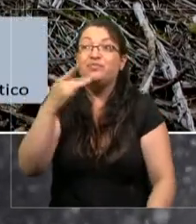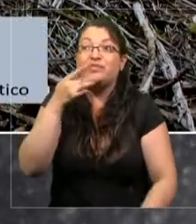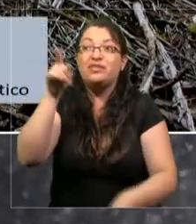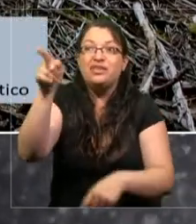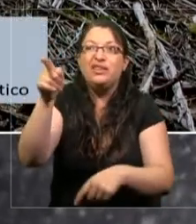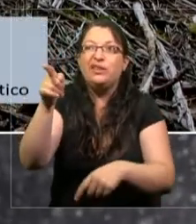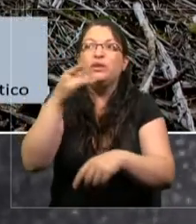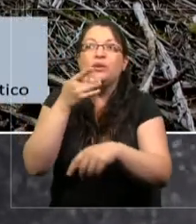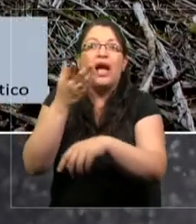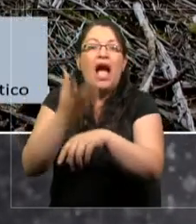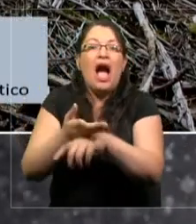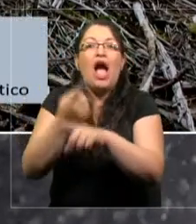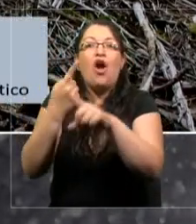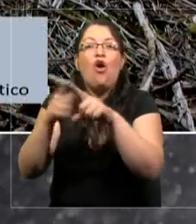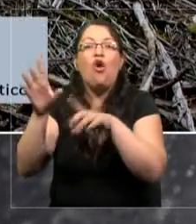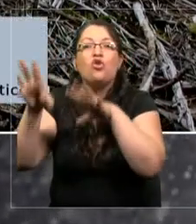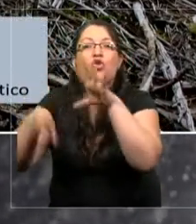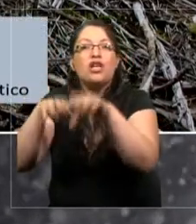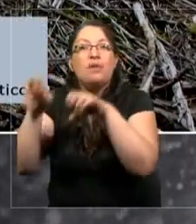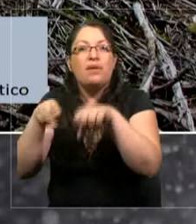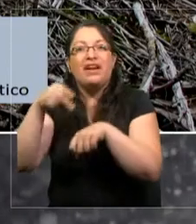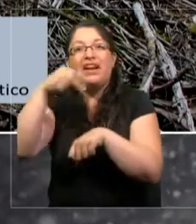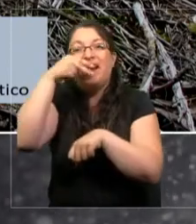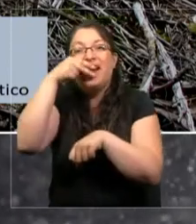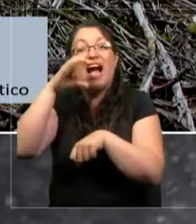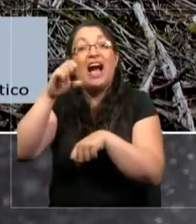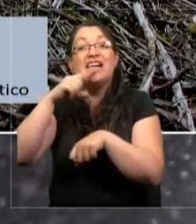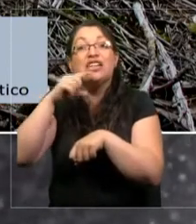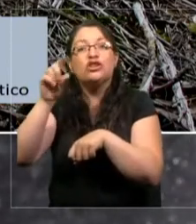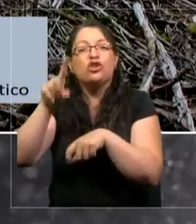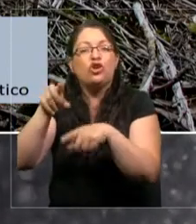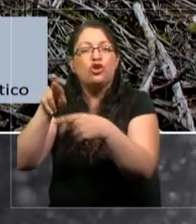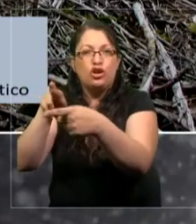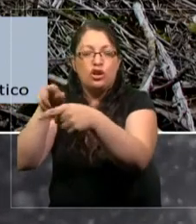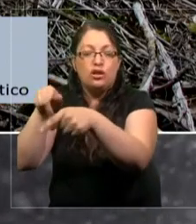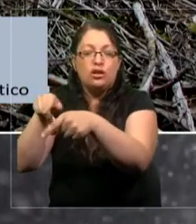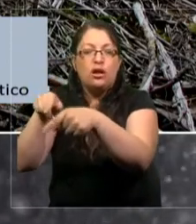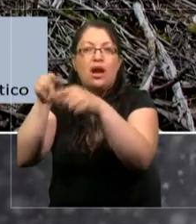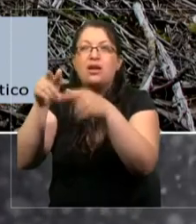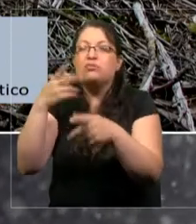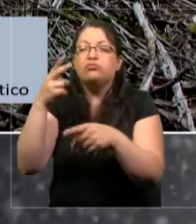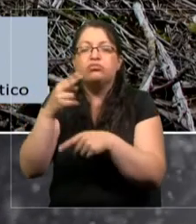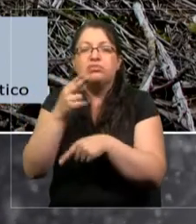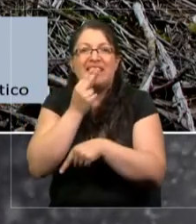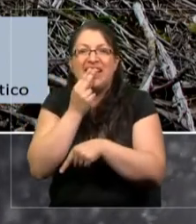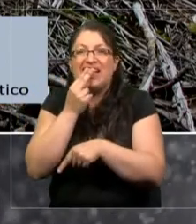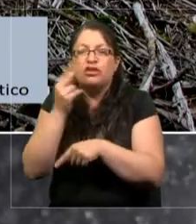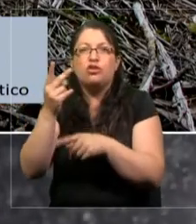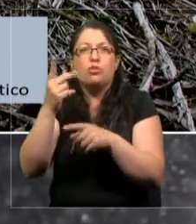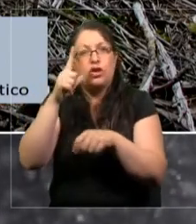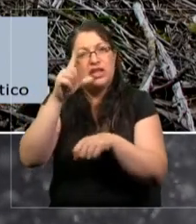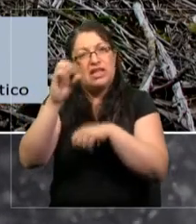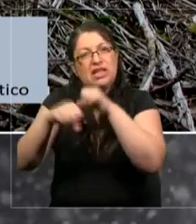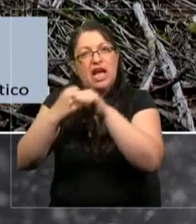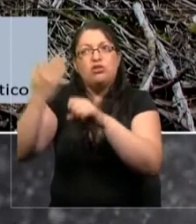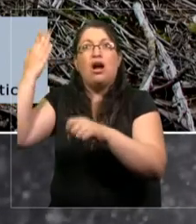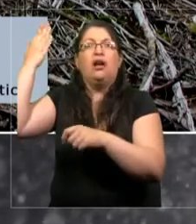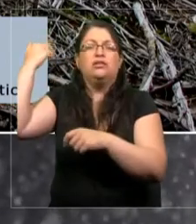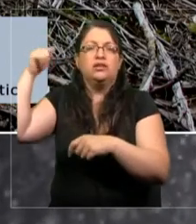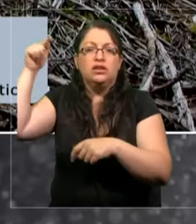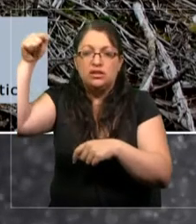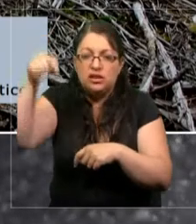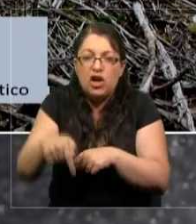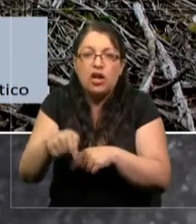la presencia de una especie exótica como son los castores que arribó en este lugar hace alrededor de 70 años y hoy día